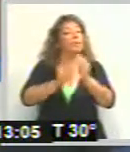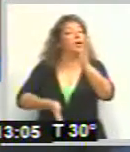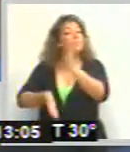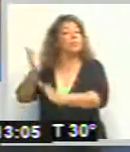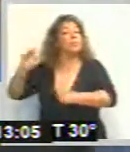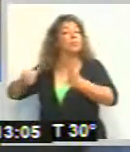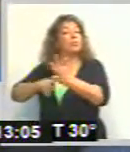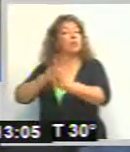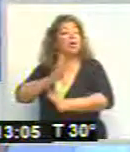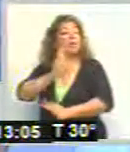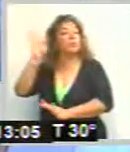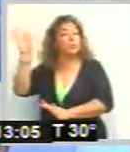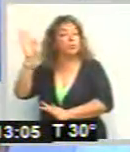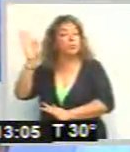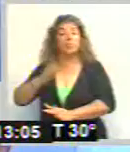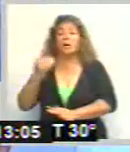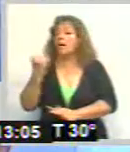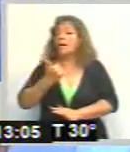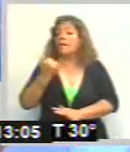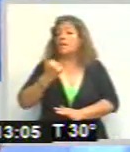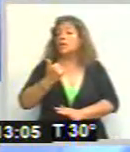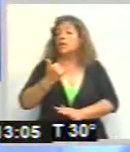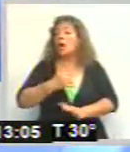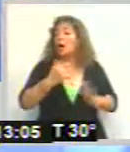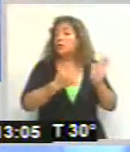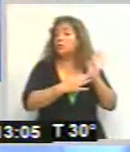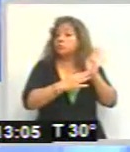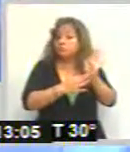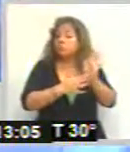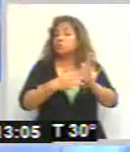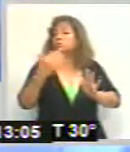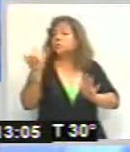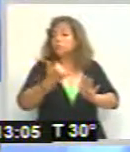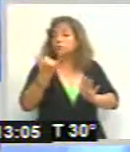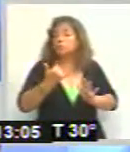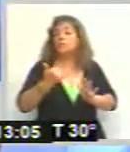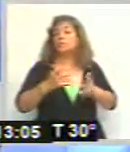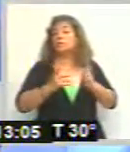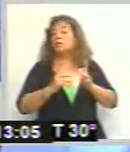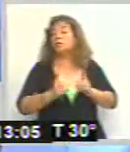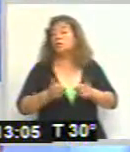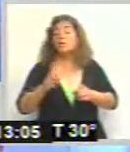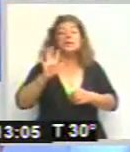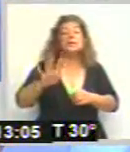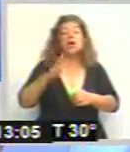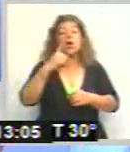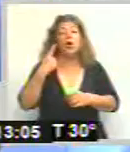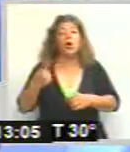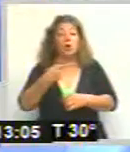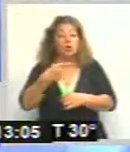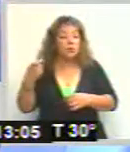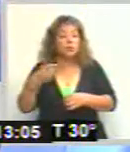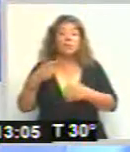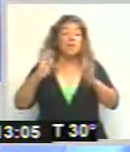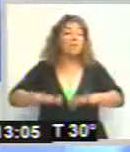Aires, estaba, digamos, presente el hecho de que se iba a hacer 5 días de paro la próxima semana. Así